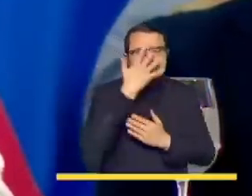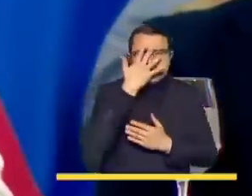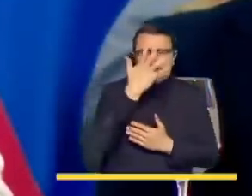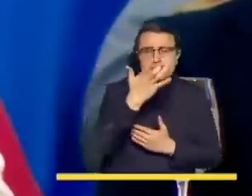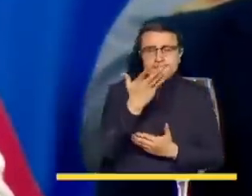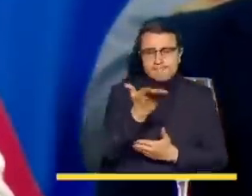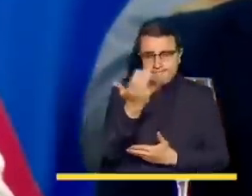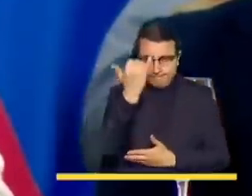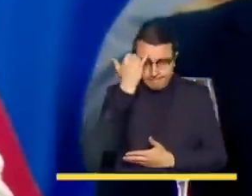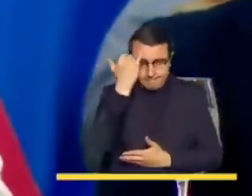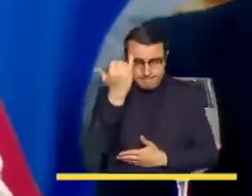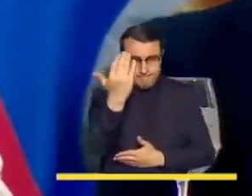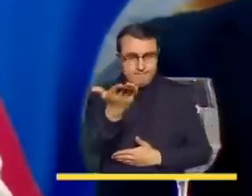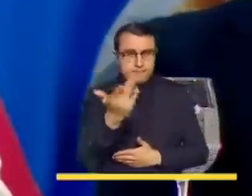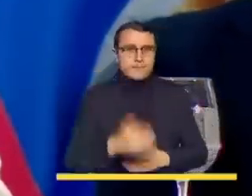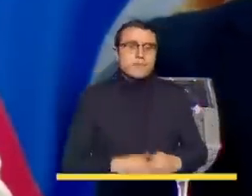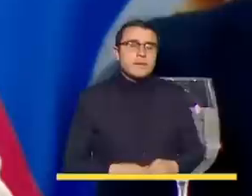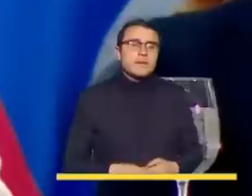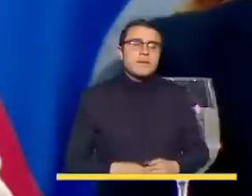imaginemos si